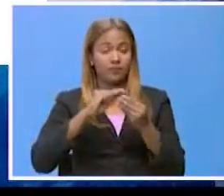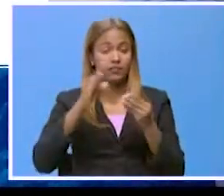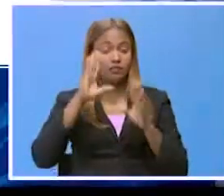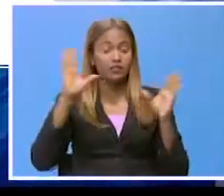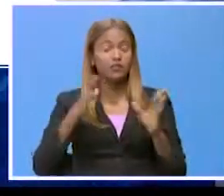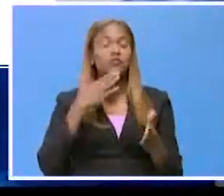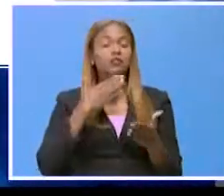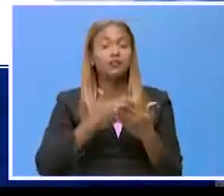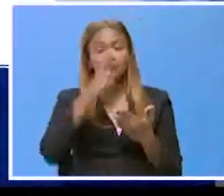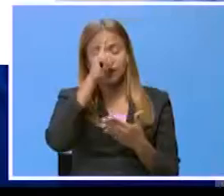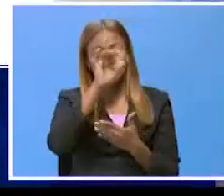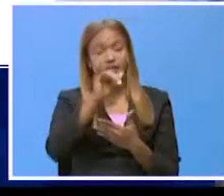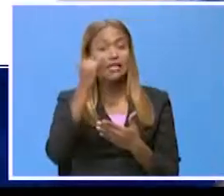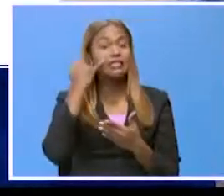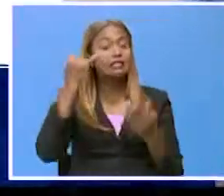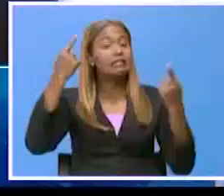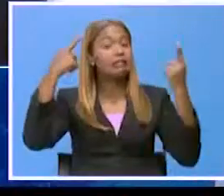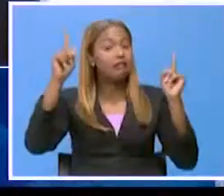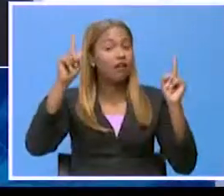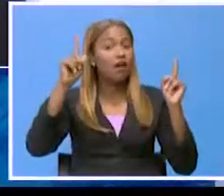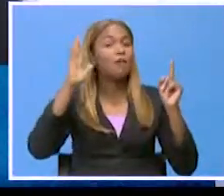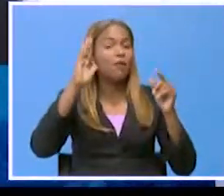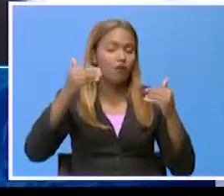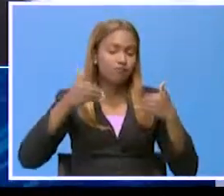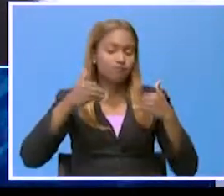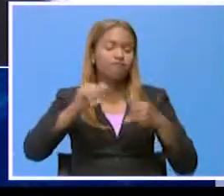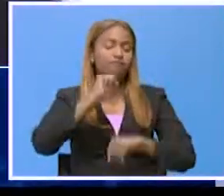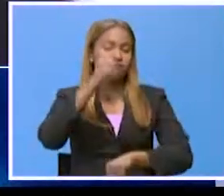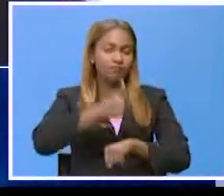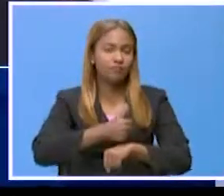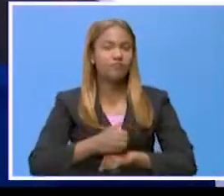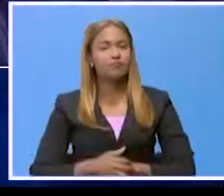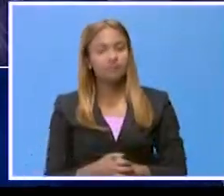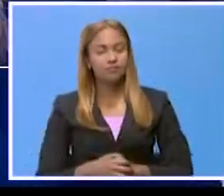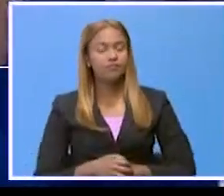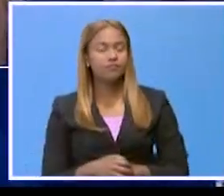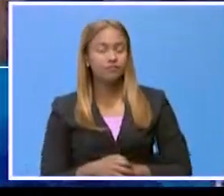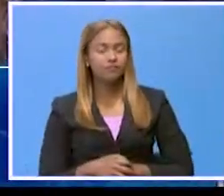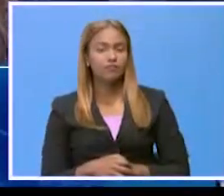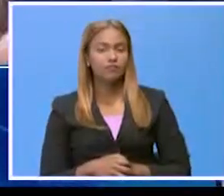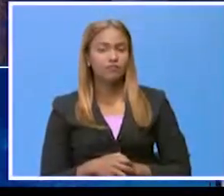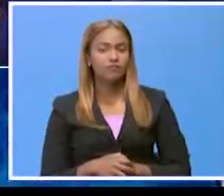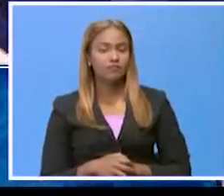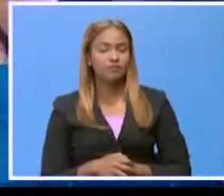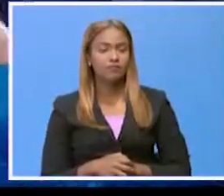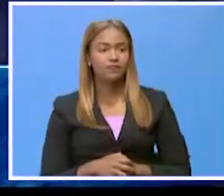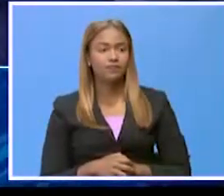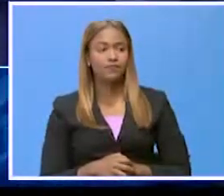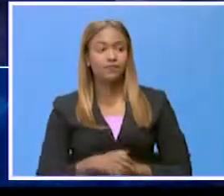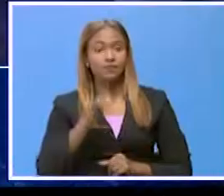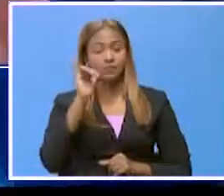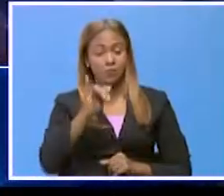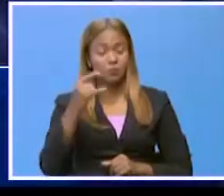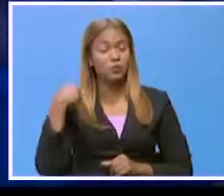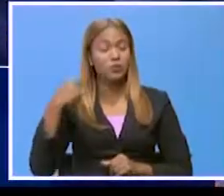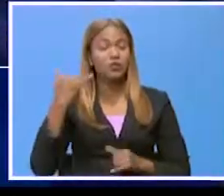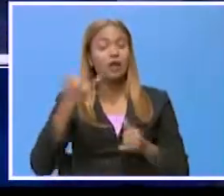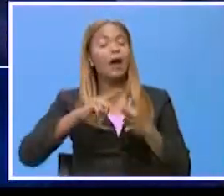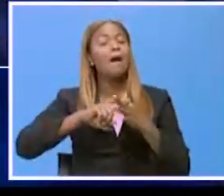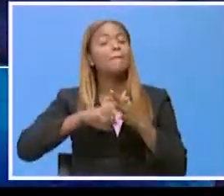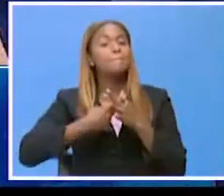de la medida y si da resultados entonces se dejará de forma permanente esto es algo que se ha empezado